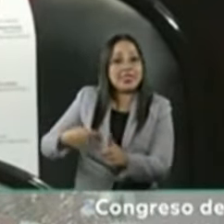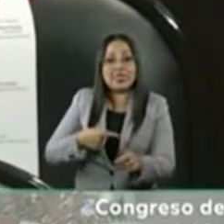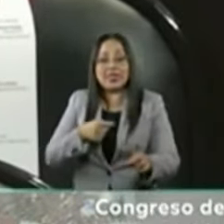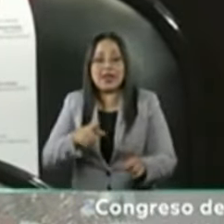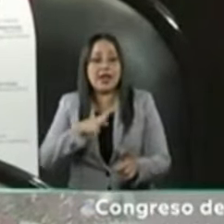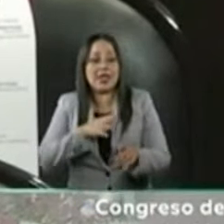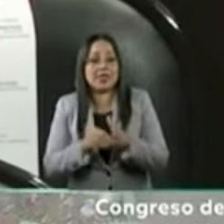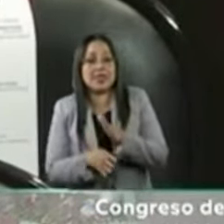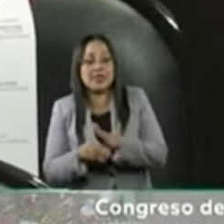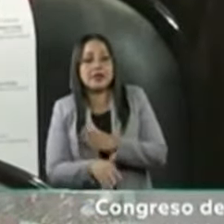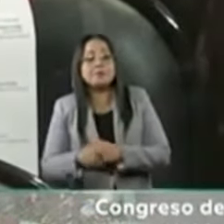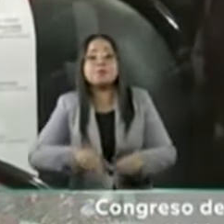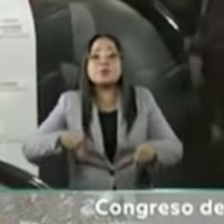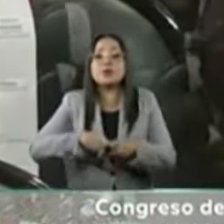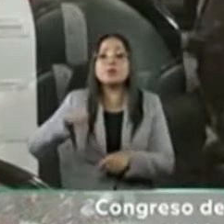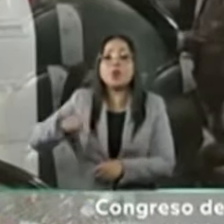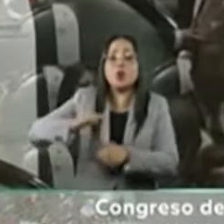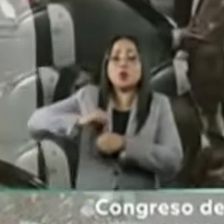mismo, será un cambio.